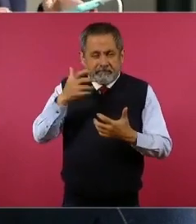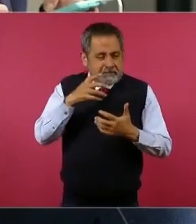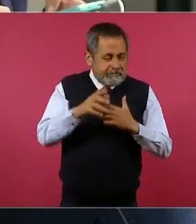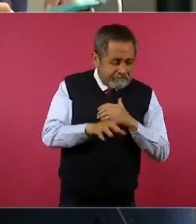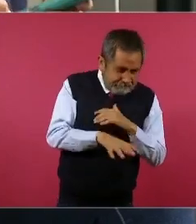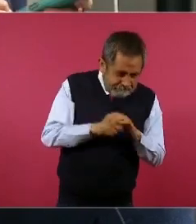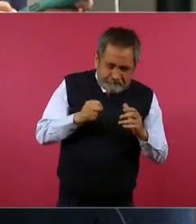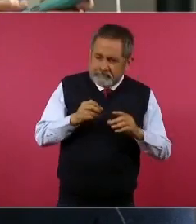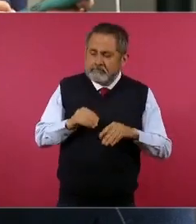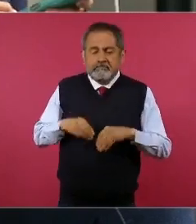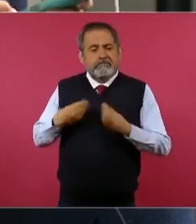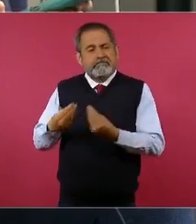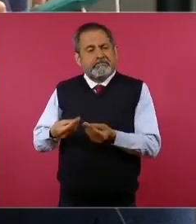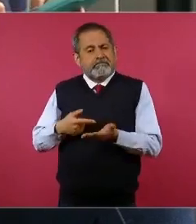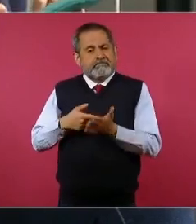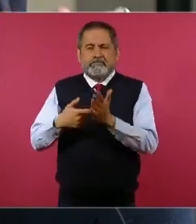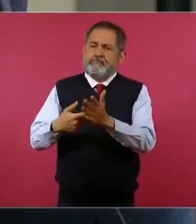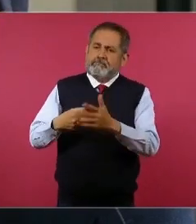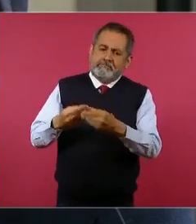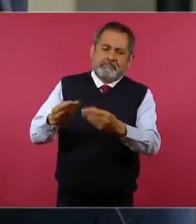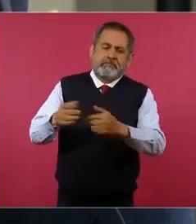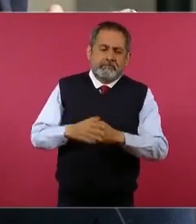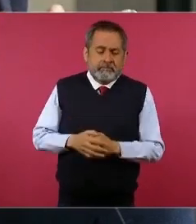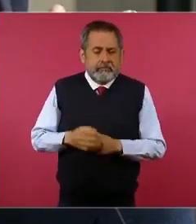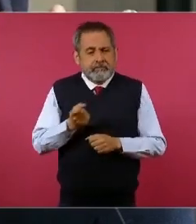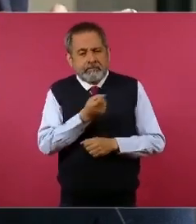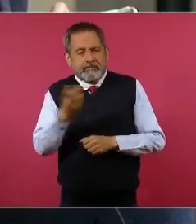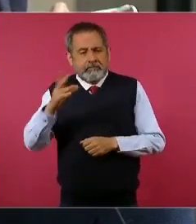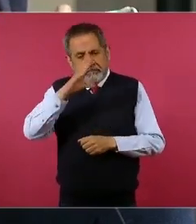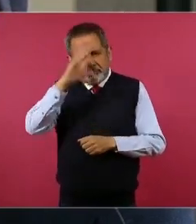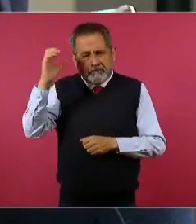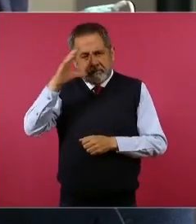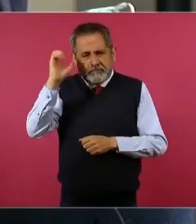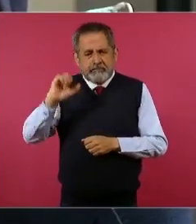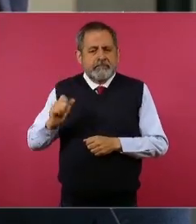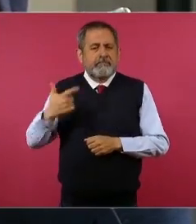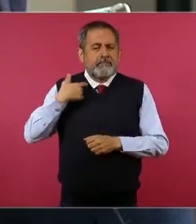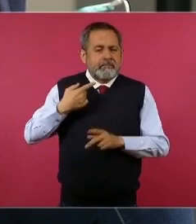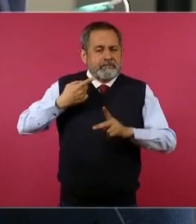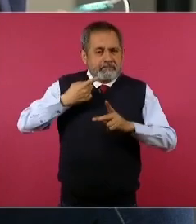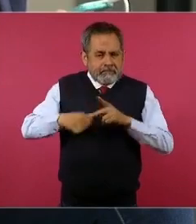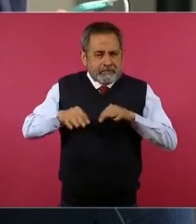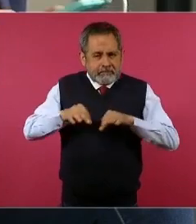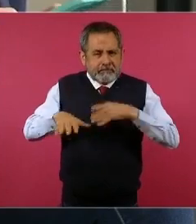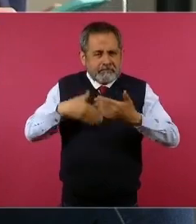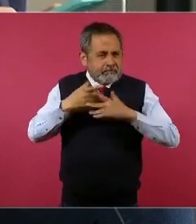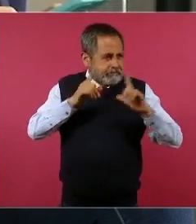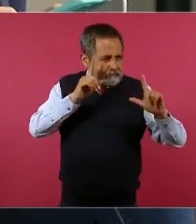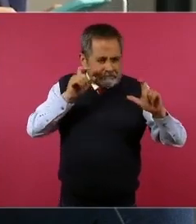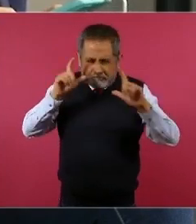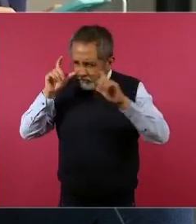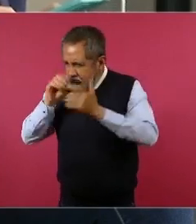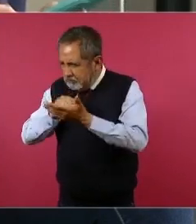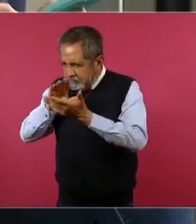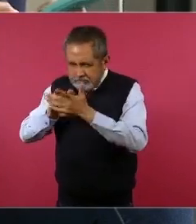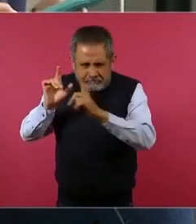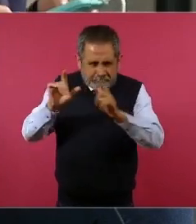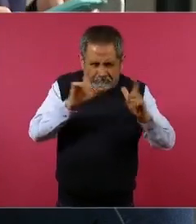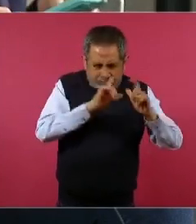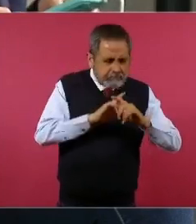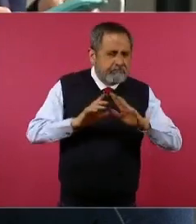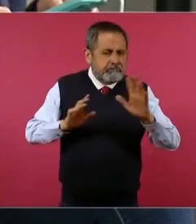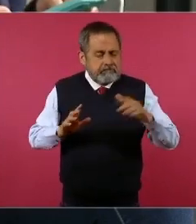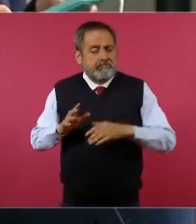sigue vigente y a flor de piel. Son algunas imágenes de mi entonces incipiente oficio como fotodocumentalista, sin